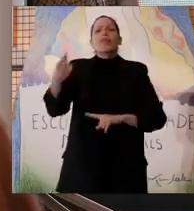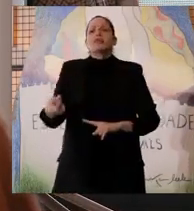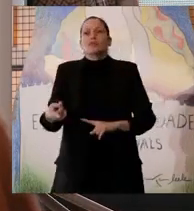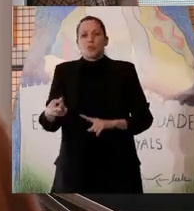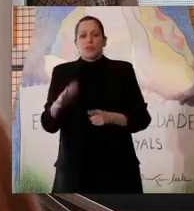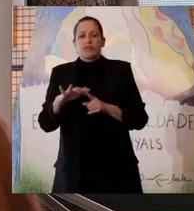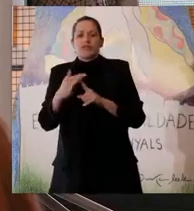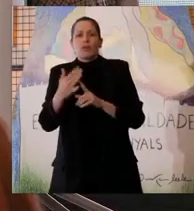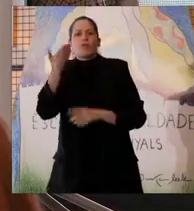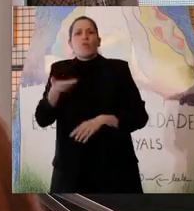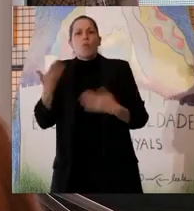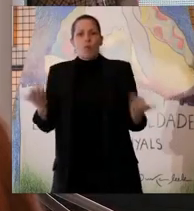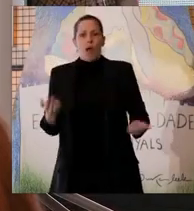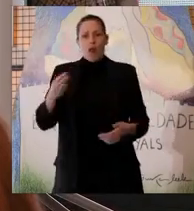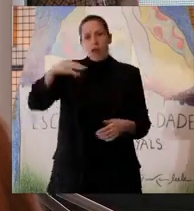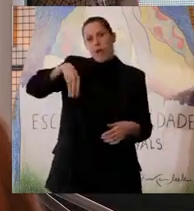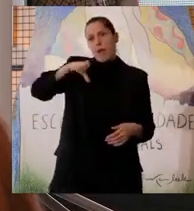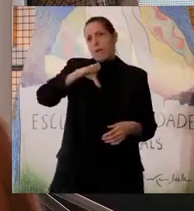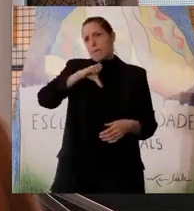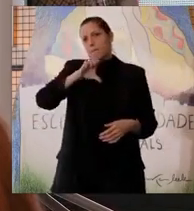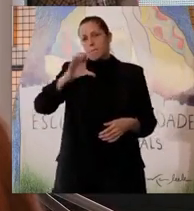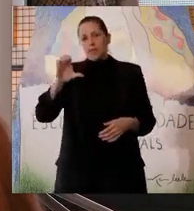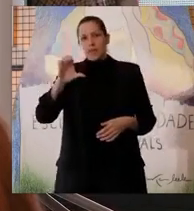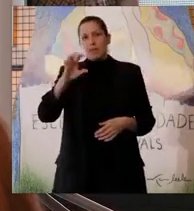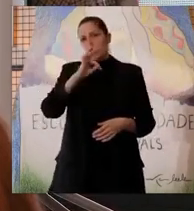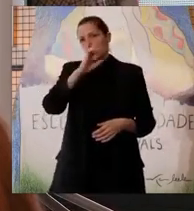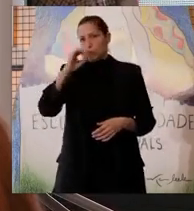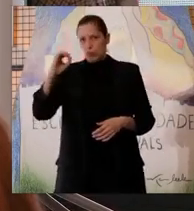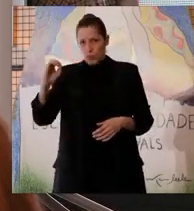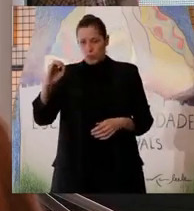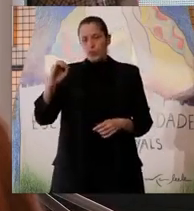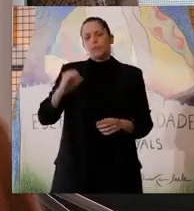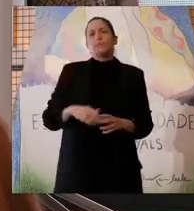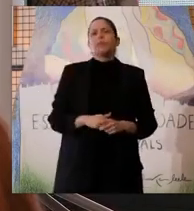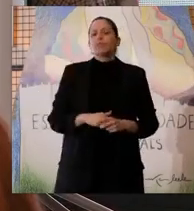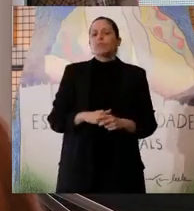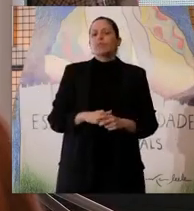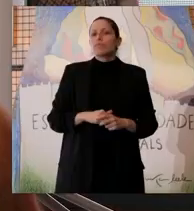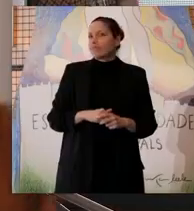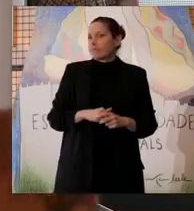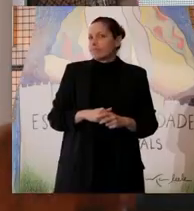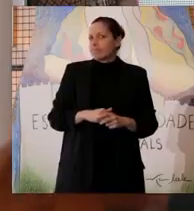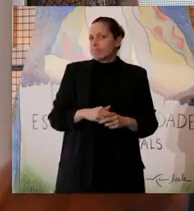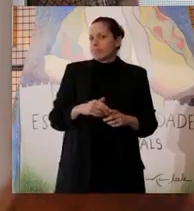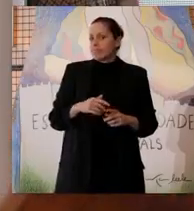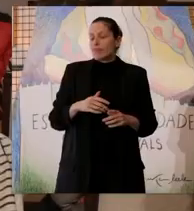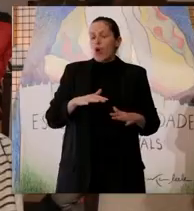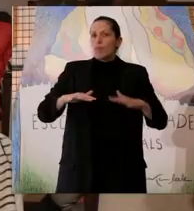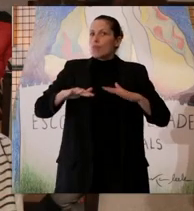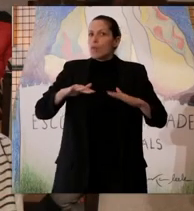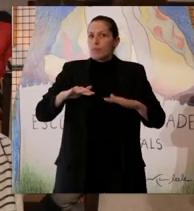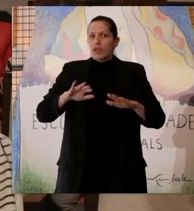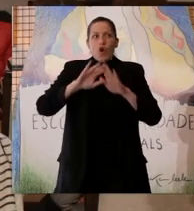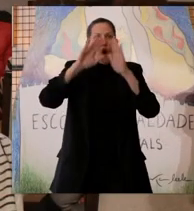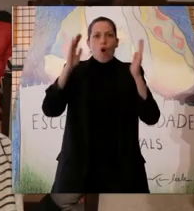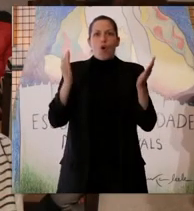grande las redes sociales porque estamos hablando de un movimiento además de interseccional absolutamente global el peso de latinoamérica